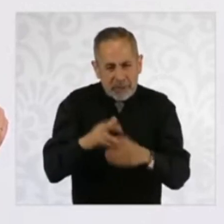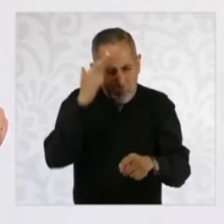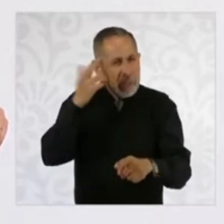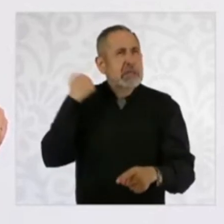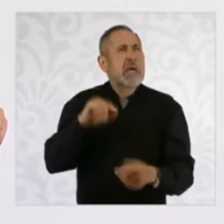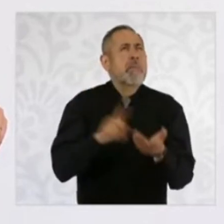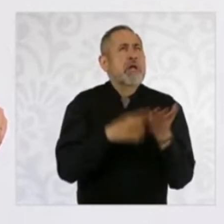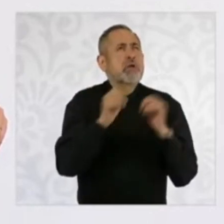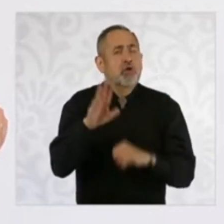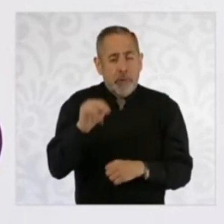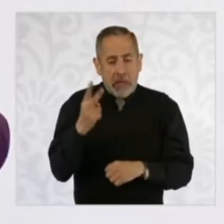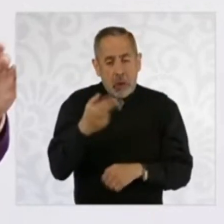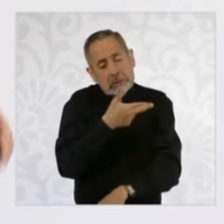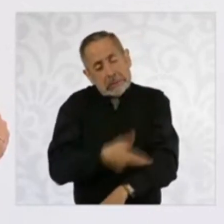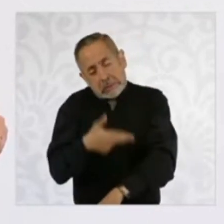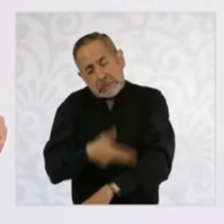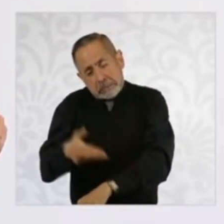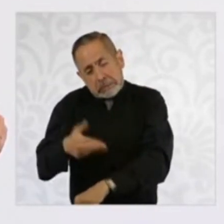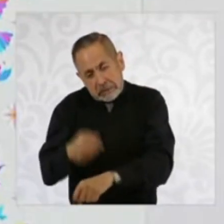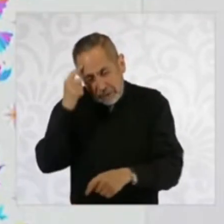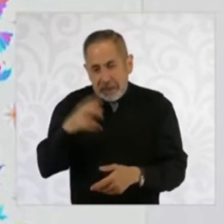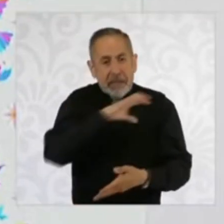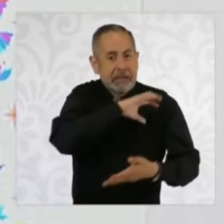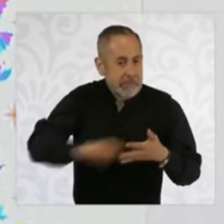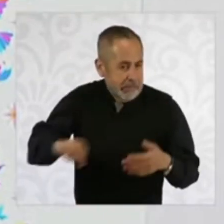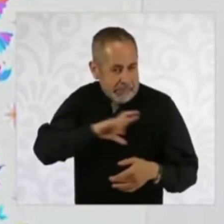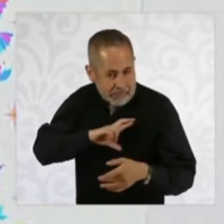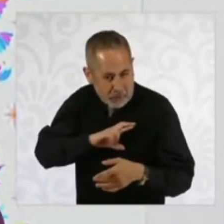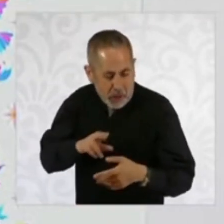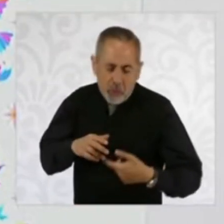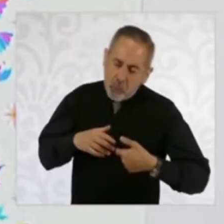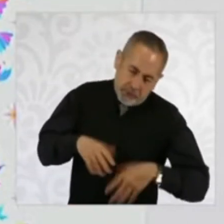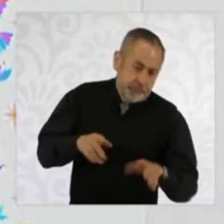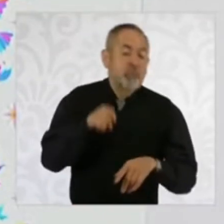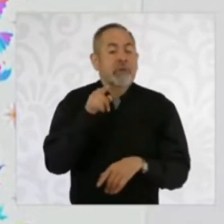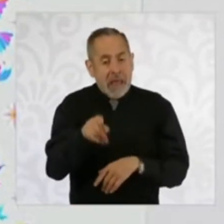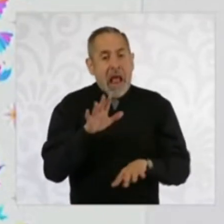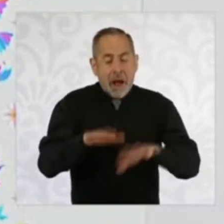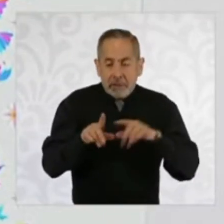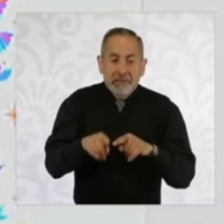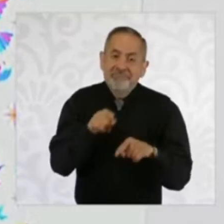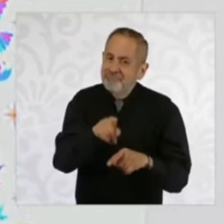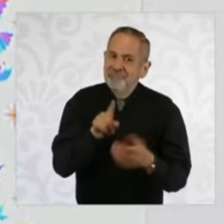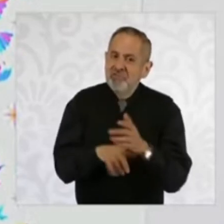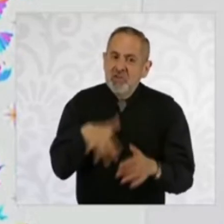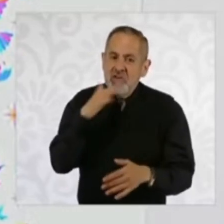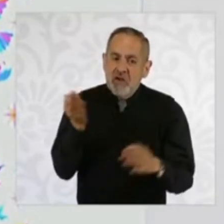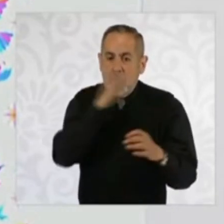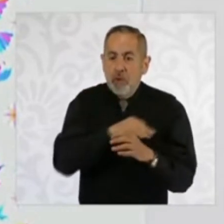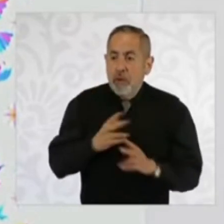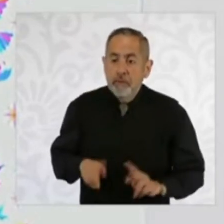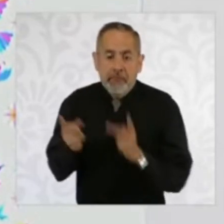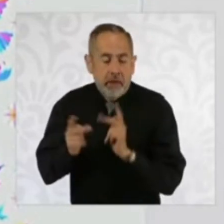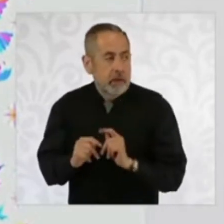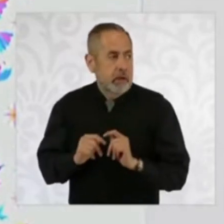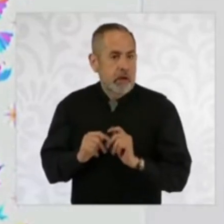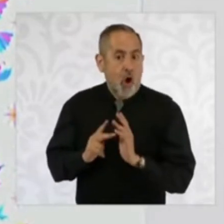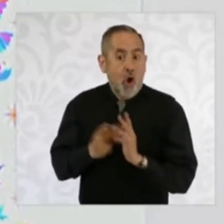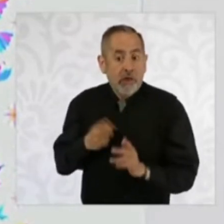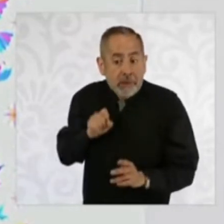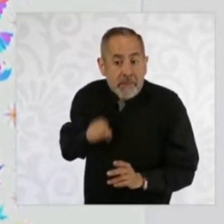de 1992 con la privatización de los ejidos. Entonces ahí se generan a veces fraudes porque se vende 2 veces el terreno